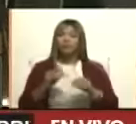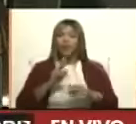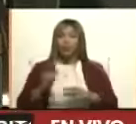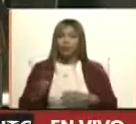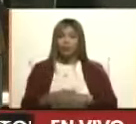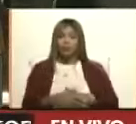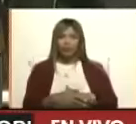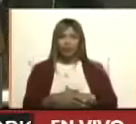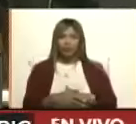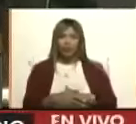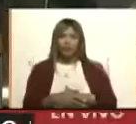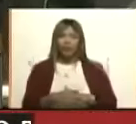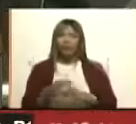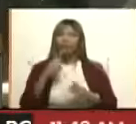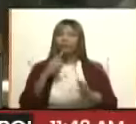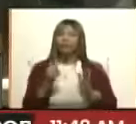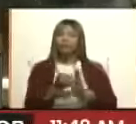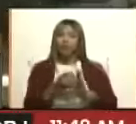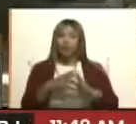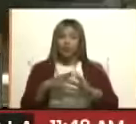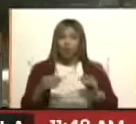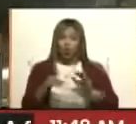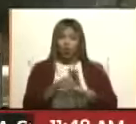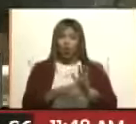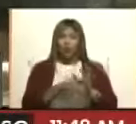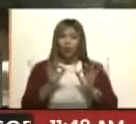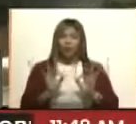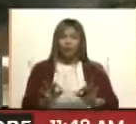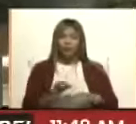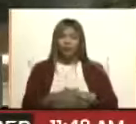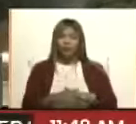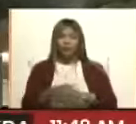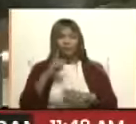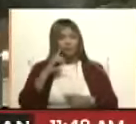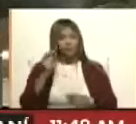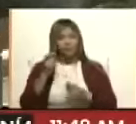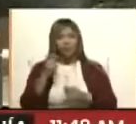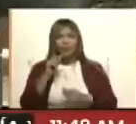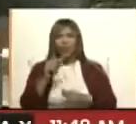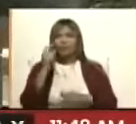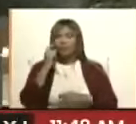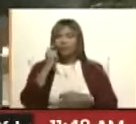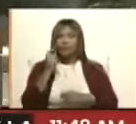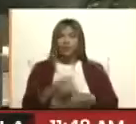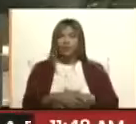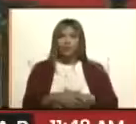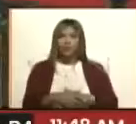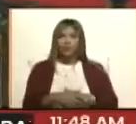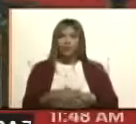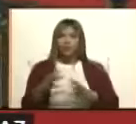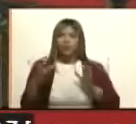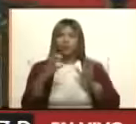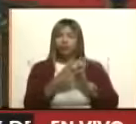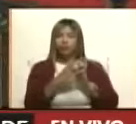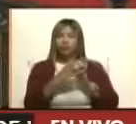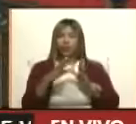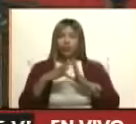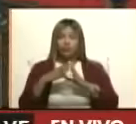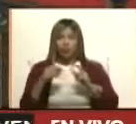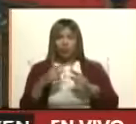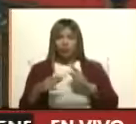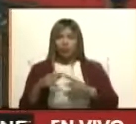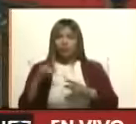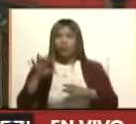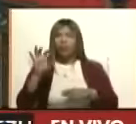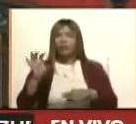República, marcado en todos los documentos oficiales, recordando esa fecha, en el escudo, en todo el